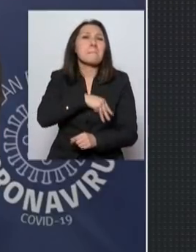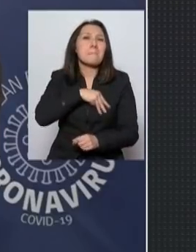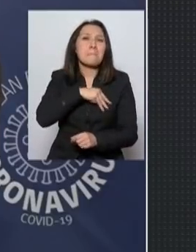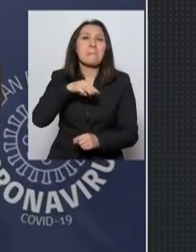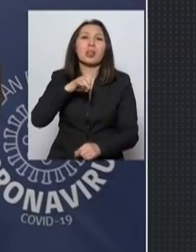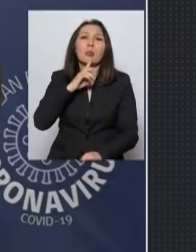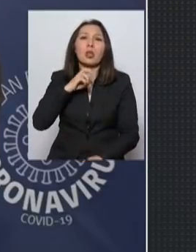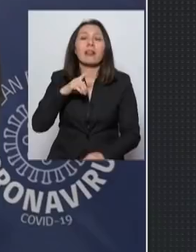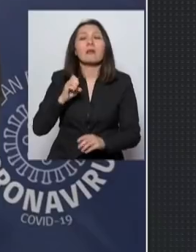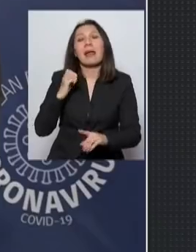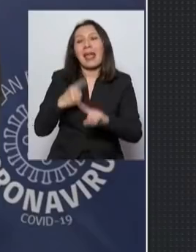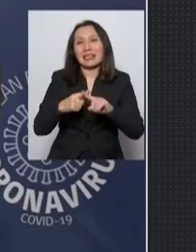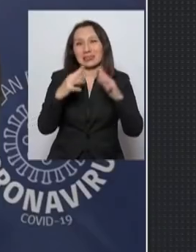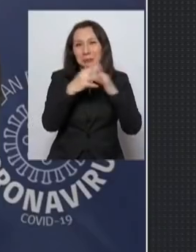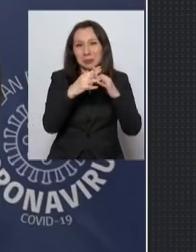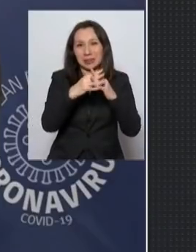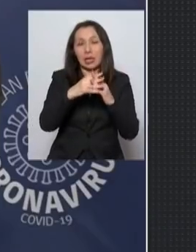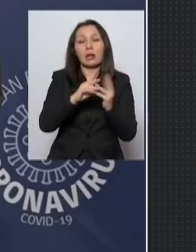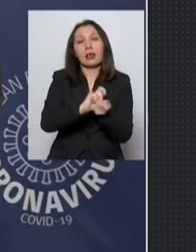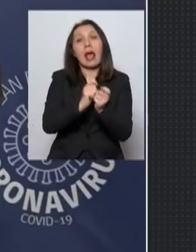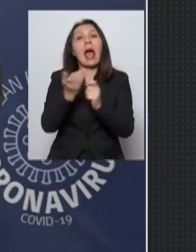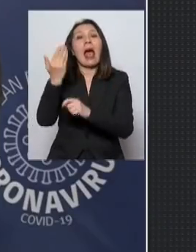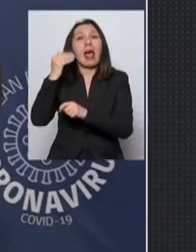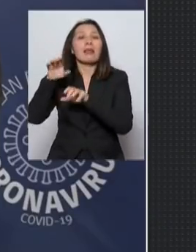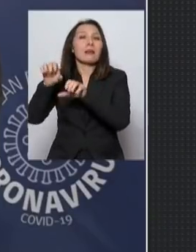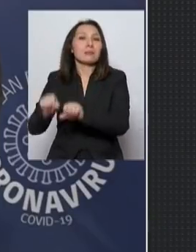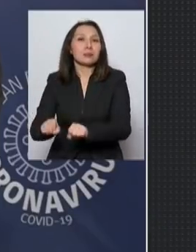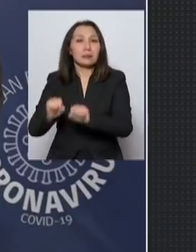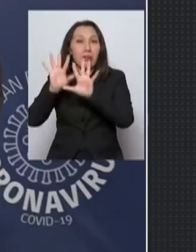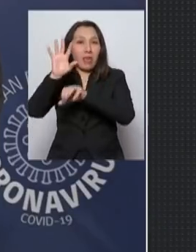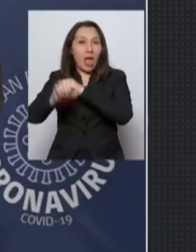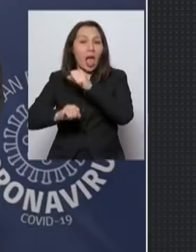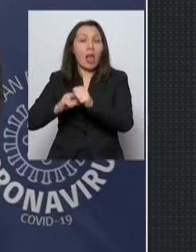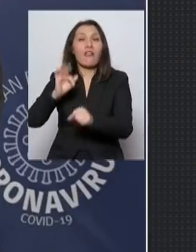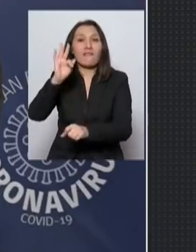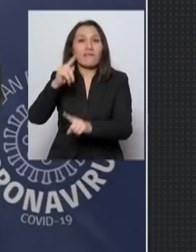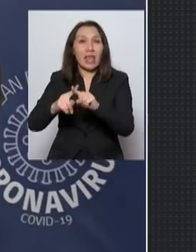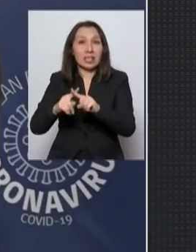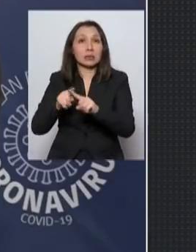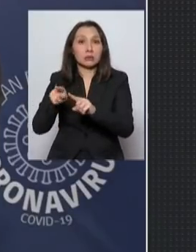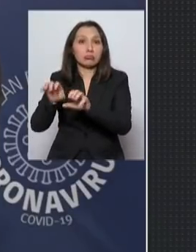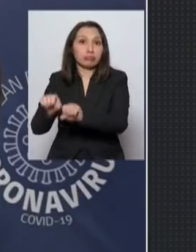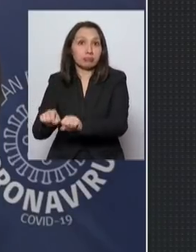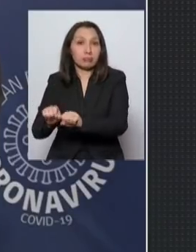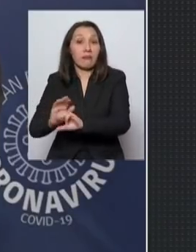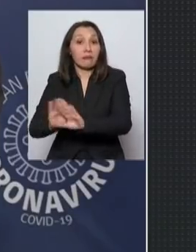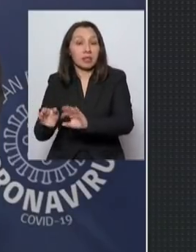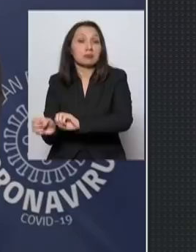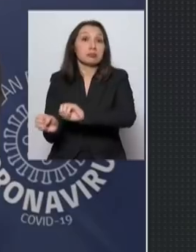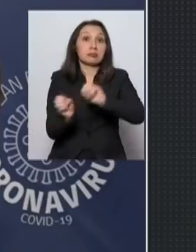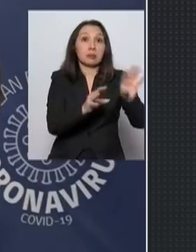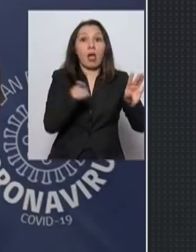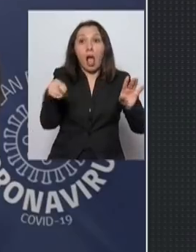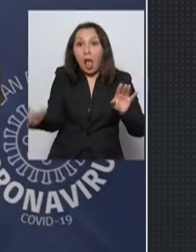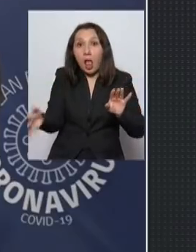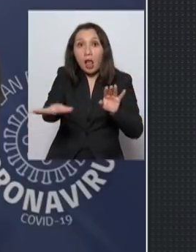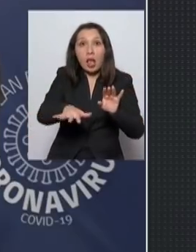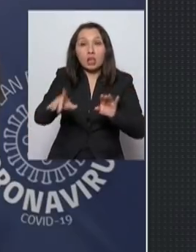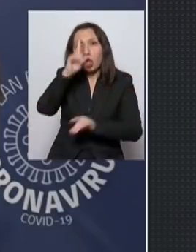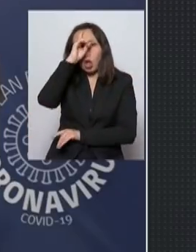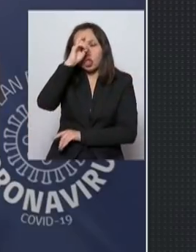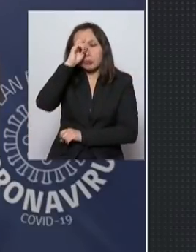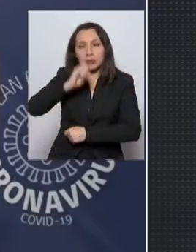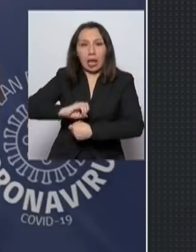Hospital Militar, que fue ocupado por el Félix Bulnes durante un periodo de 10 años, convertirlo en un hospital COVID con una